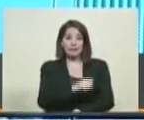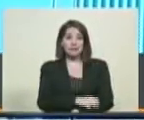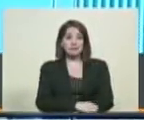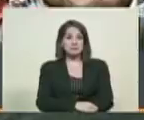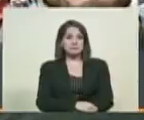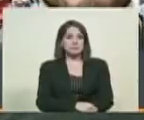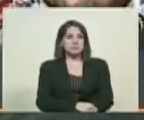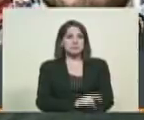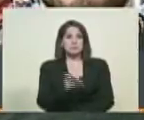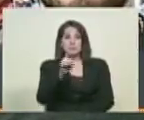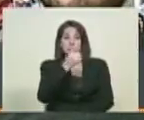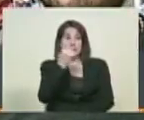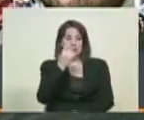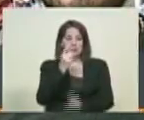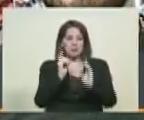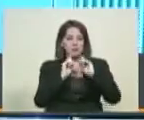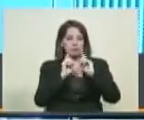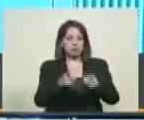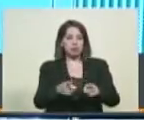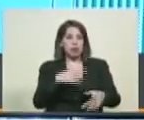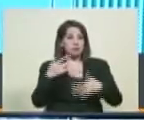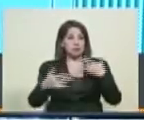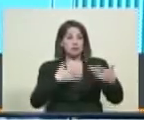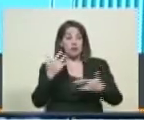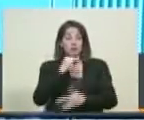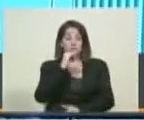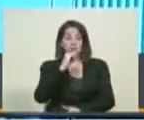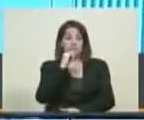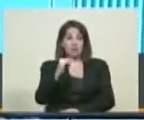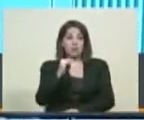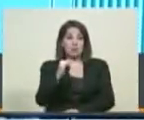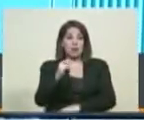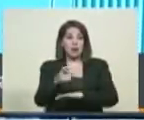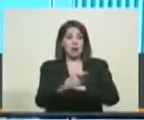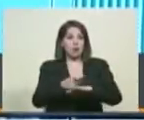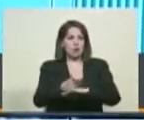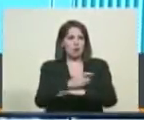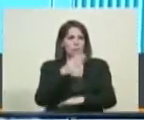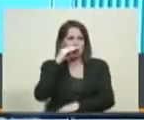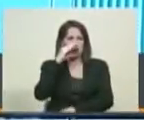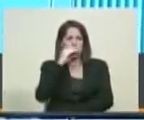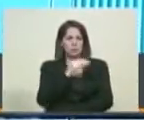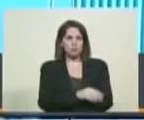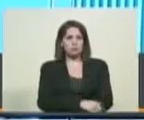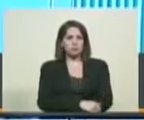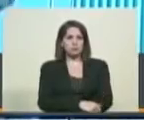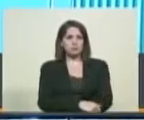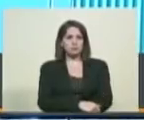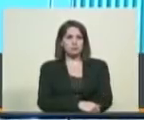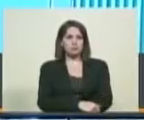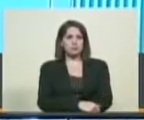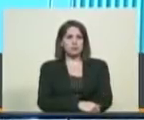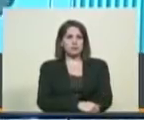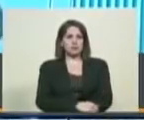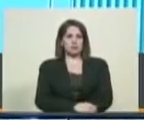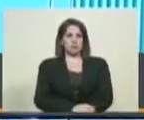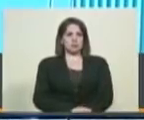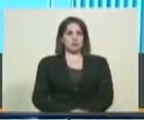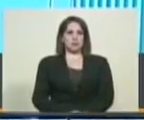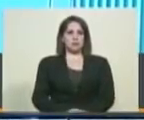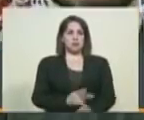Es la primera ruta que estamos activando, nos informa el compañero gobernador Héctor Rodríguez. Adelante,